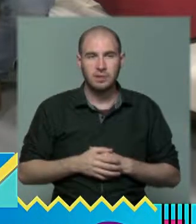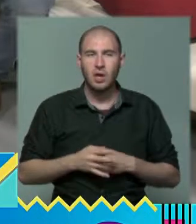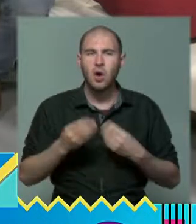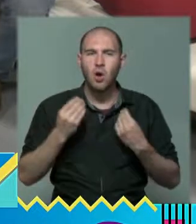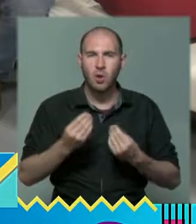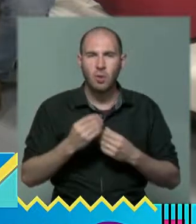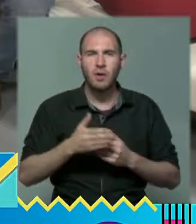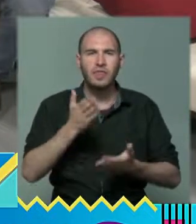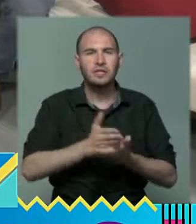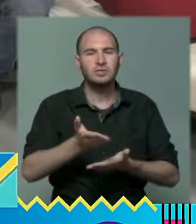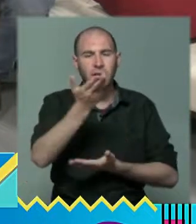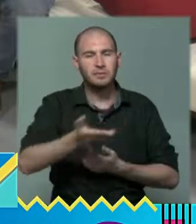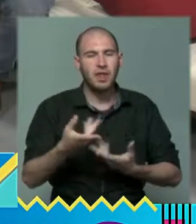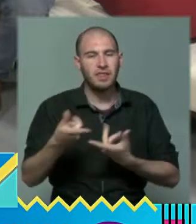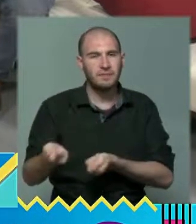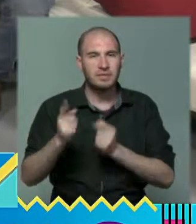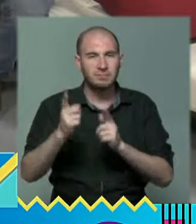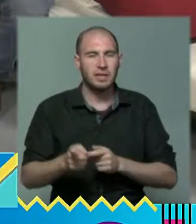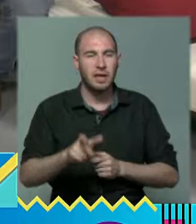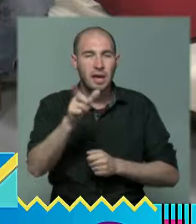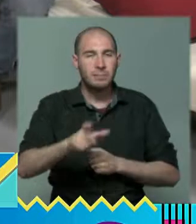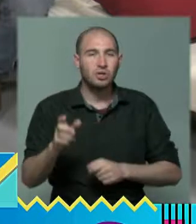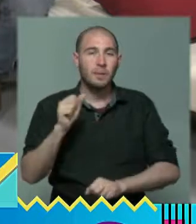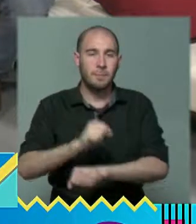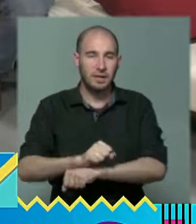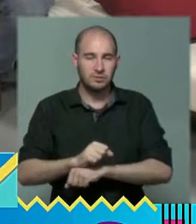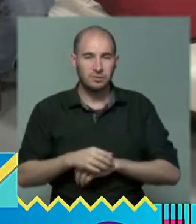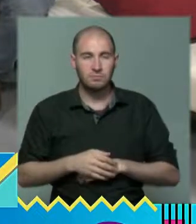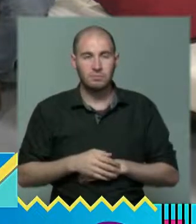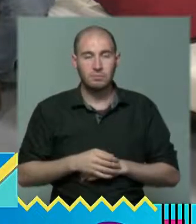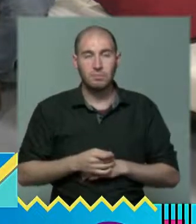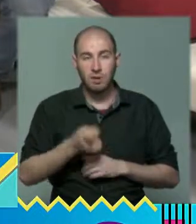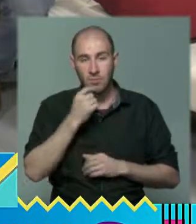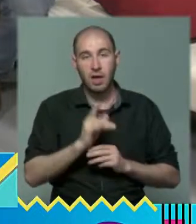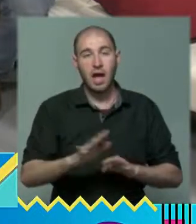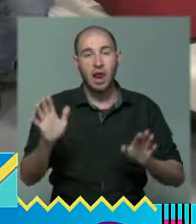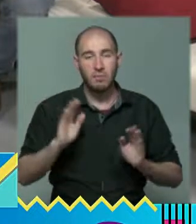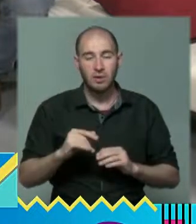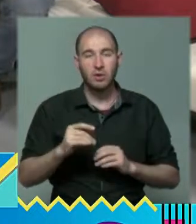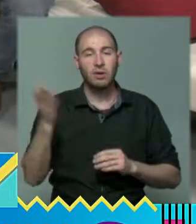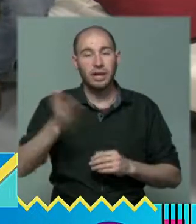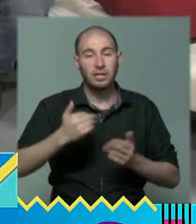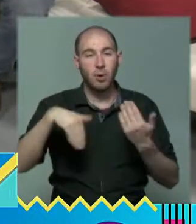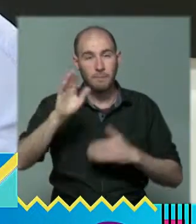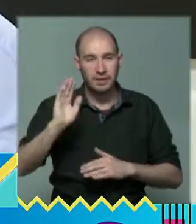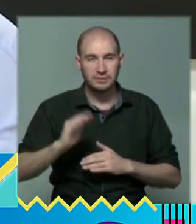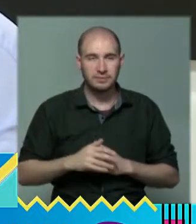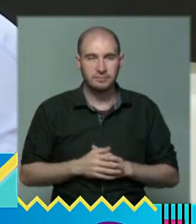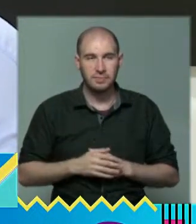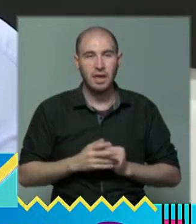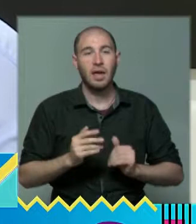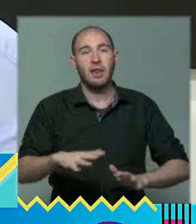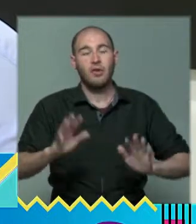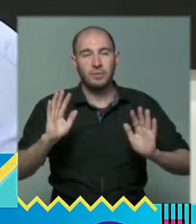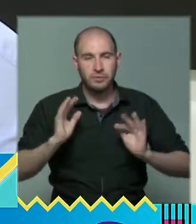¿cómo apelan los derechos humanos a defender también a aquellas personas que están privadas de la libertad y en el caso de que a lo mejor puedan llegar a aumentar la pena, la posibilidad de